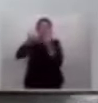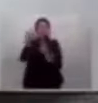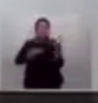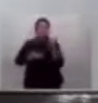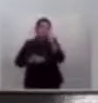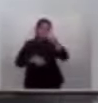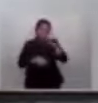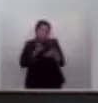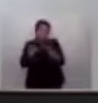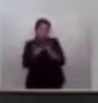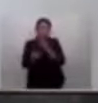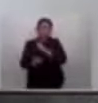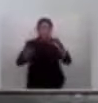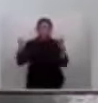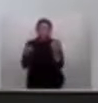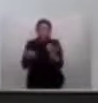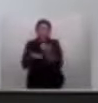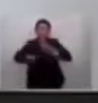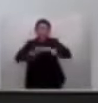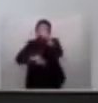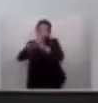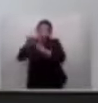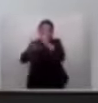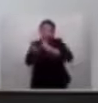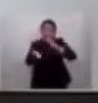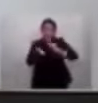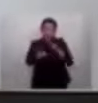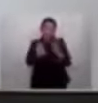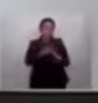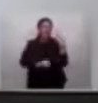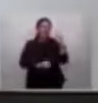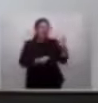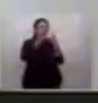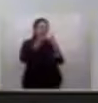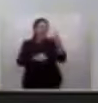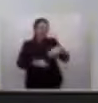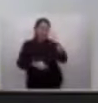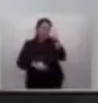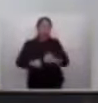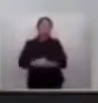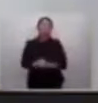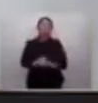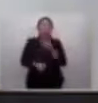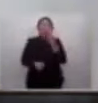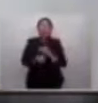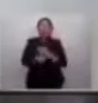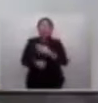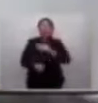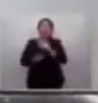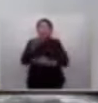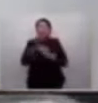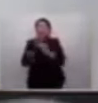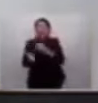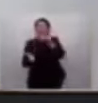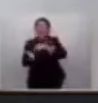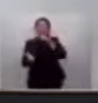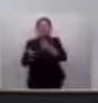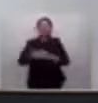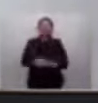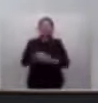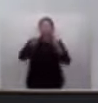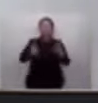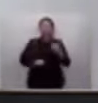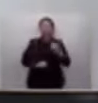ahí viene el eh impugnan la elección y después de impugnar la elección